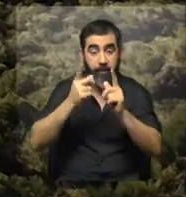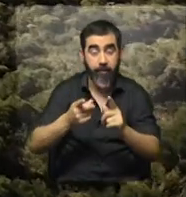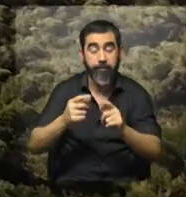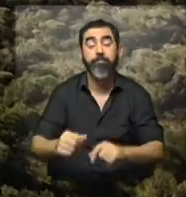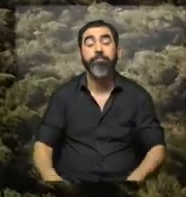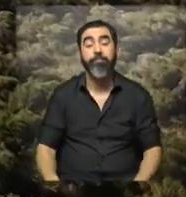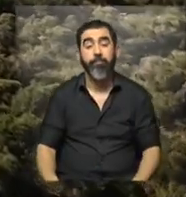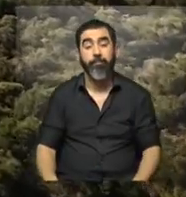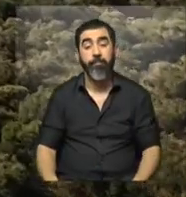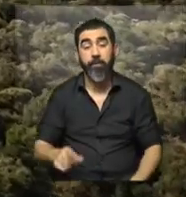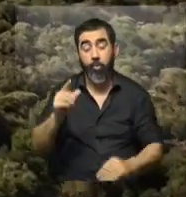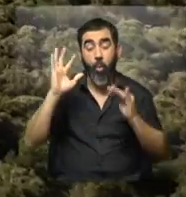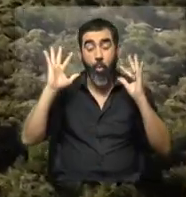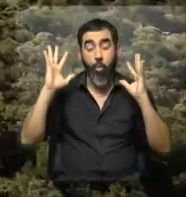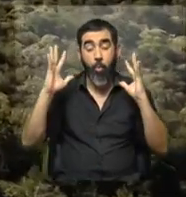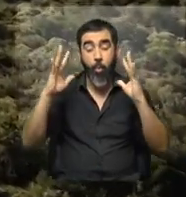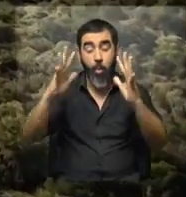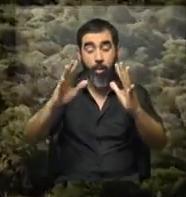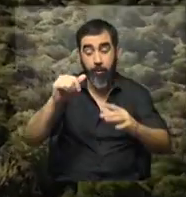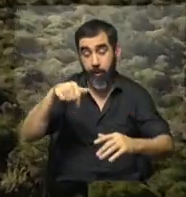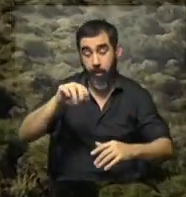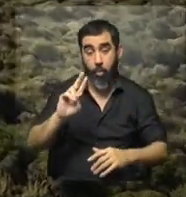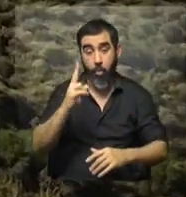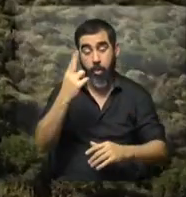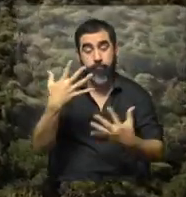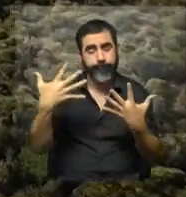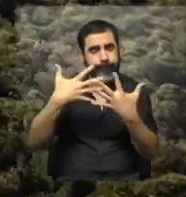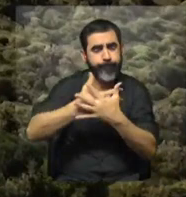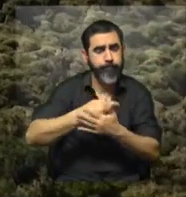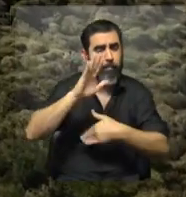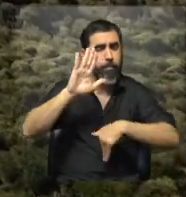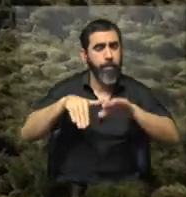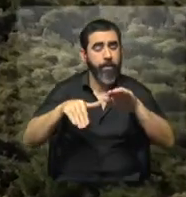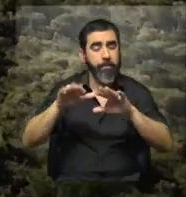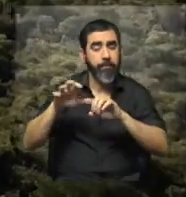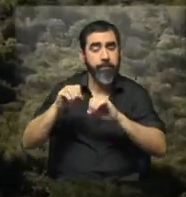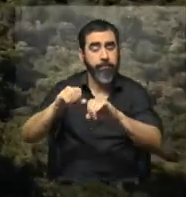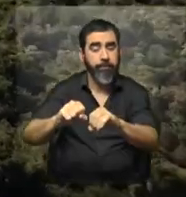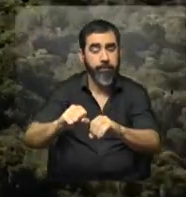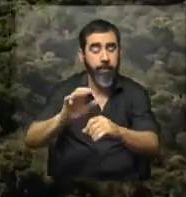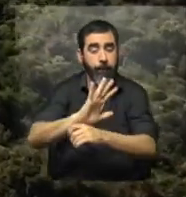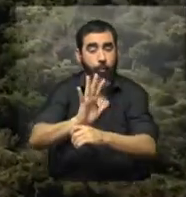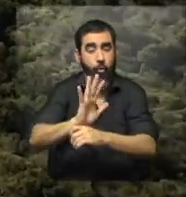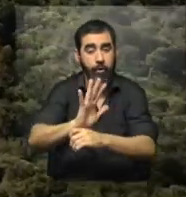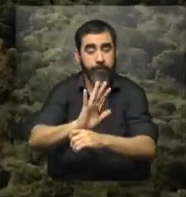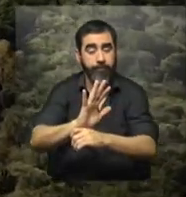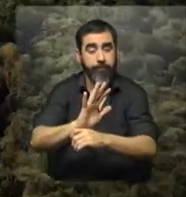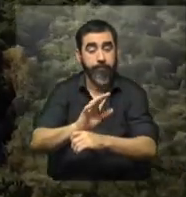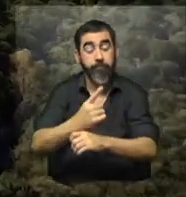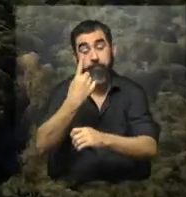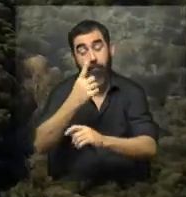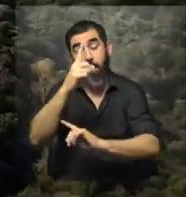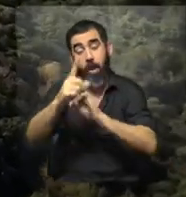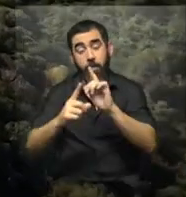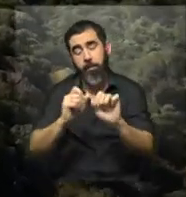climático. Estos bosques, en el caso de Uruguay, son afectados principalmente por las invasiones biológicas. Y dentro de las especies